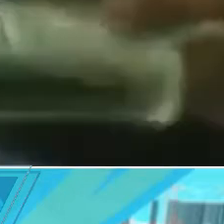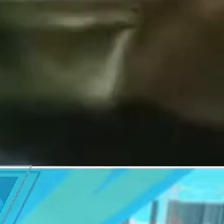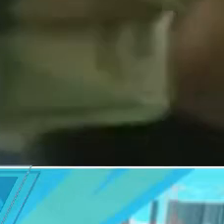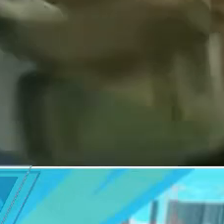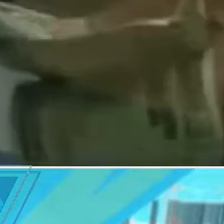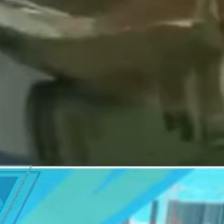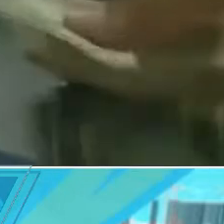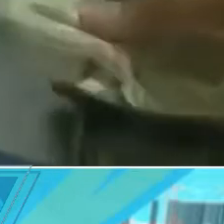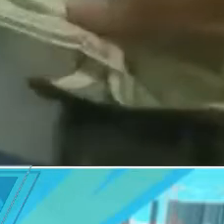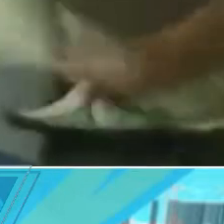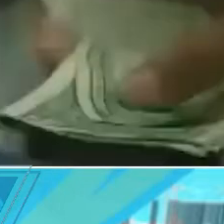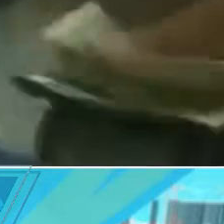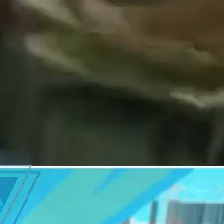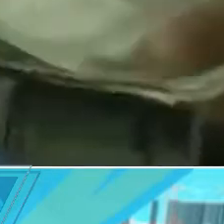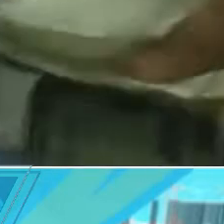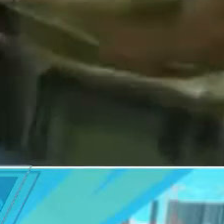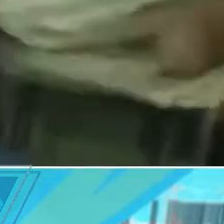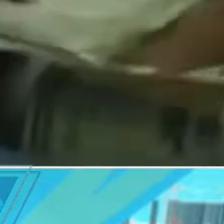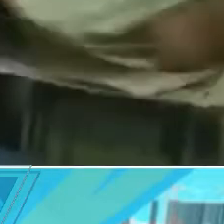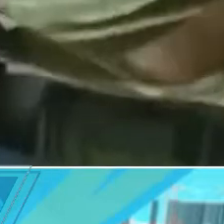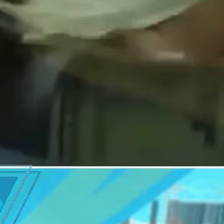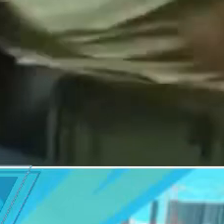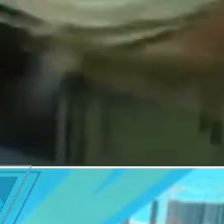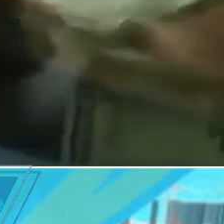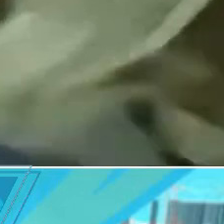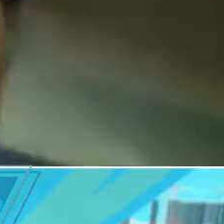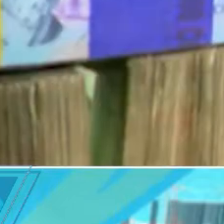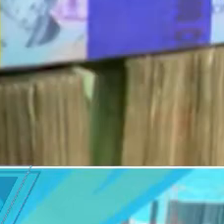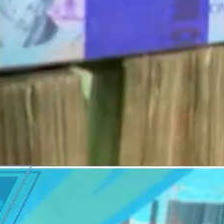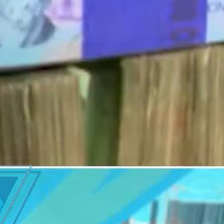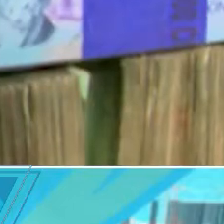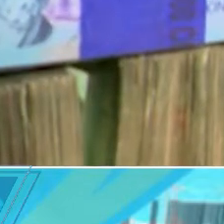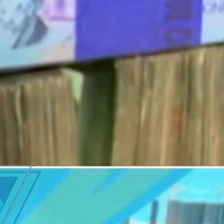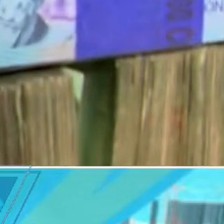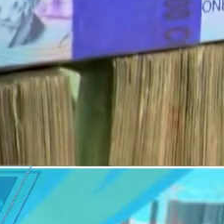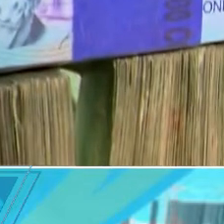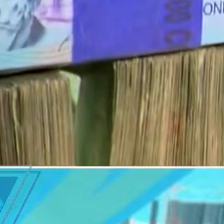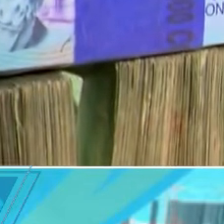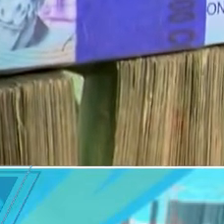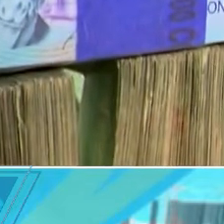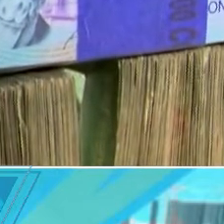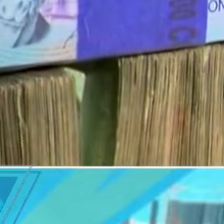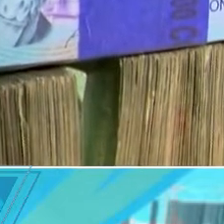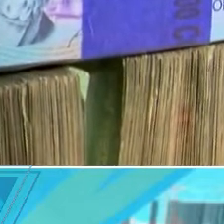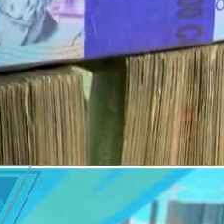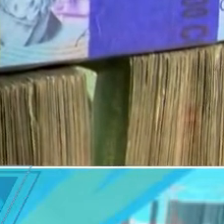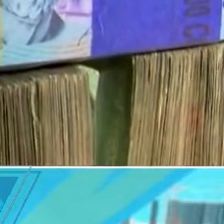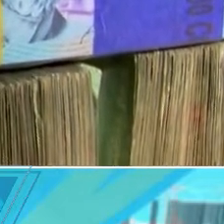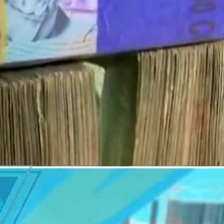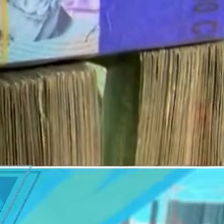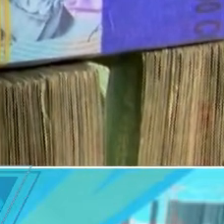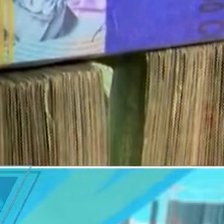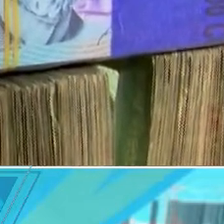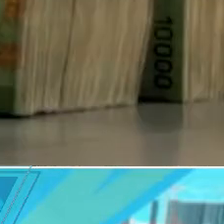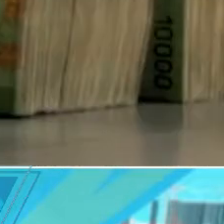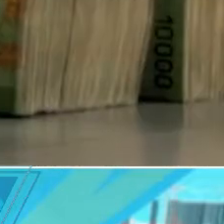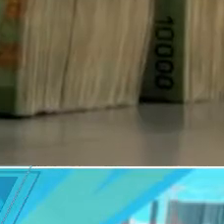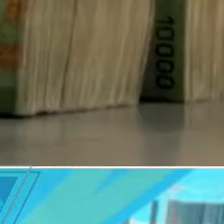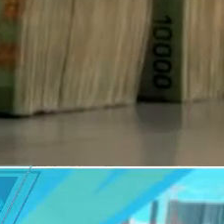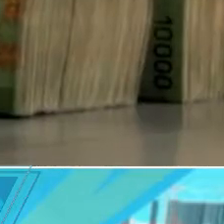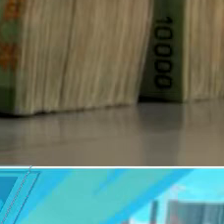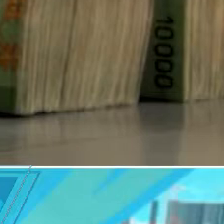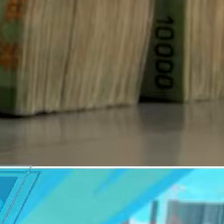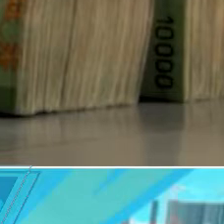institución que se va a ver afectada. Recordemos que es un ministerio que paga muchos en alquileres, tiene una carga ahí financiera importante y se va